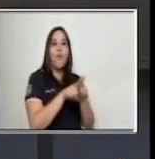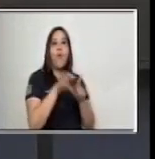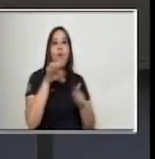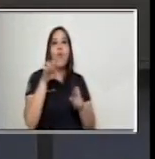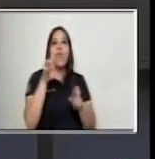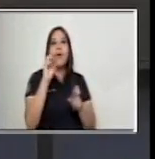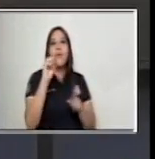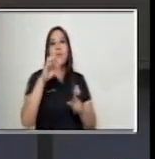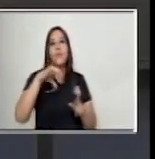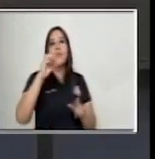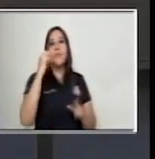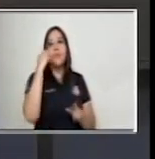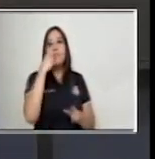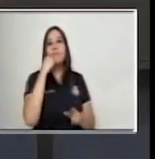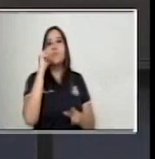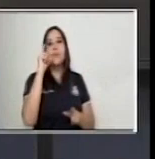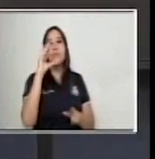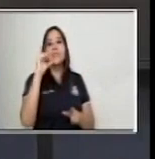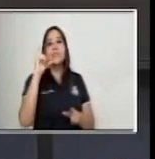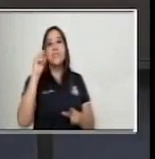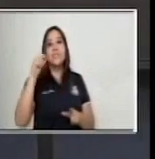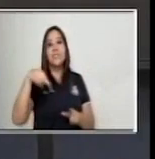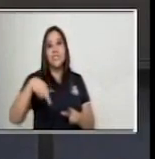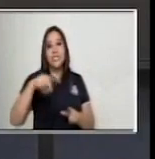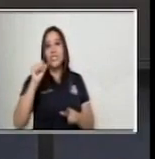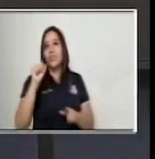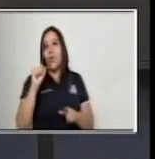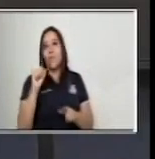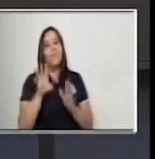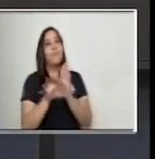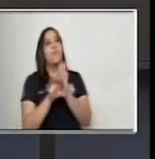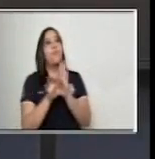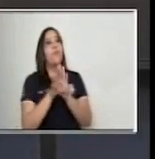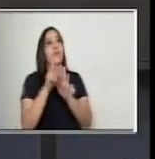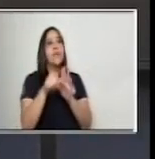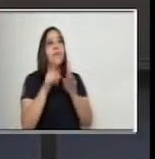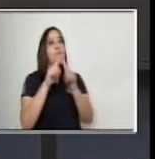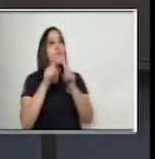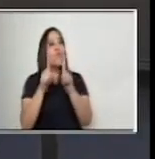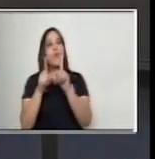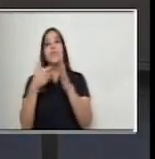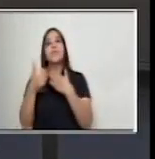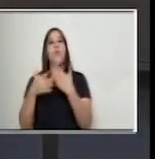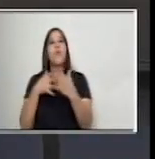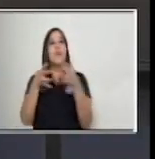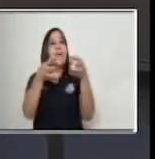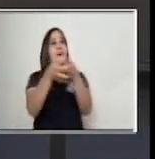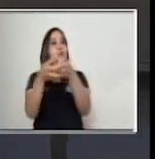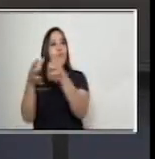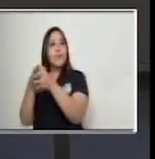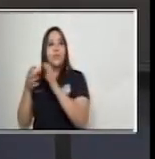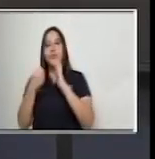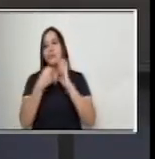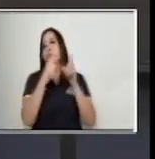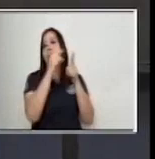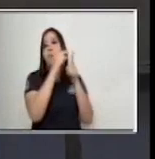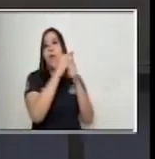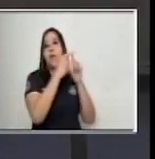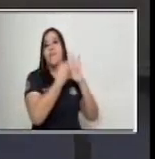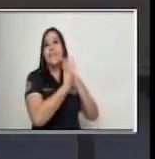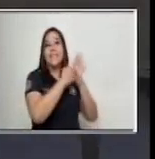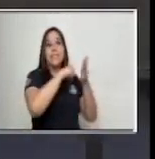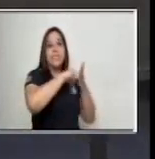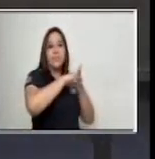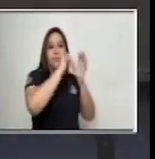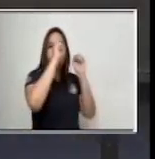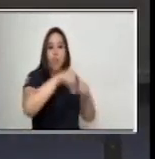Las proposiciones es cualquier agrupación de palabras o símbolos que en un momento dado pueden ser verdaderas o